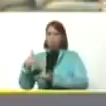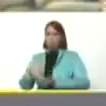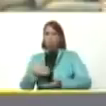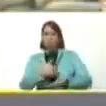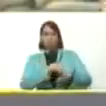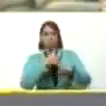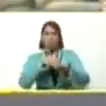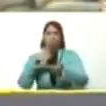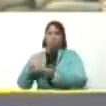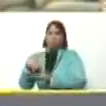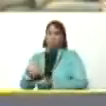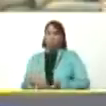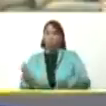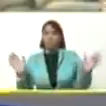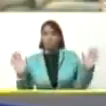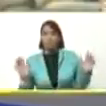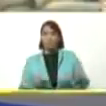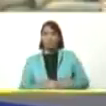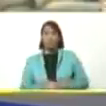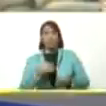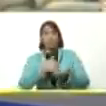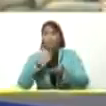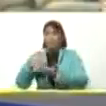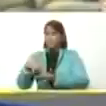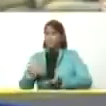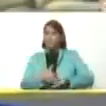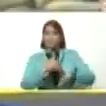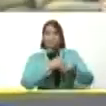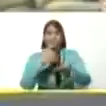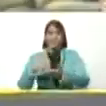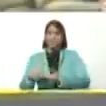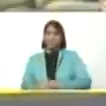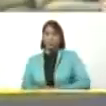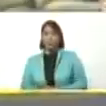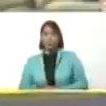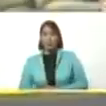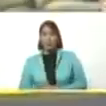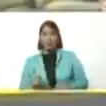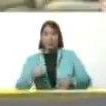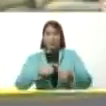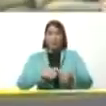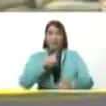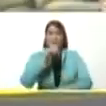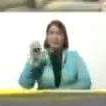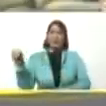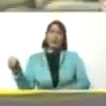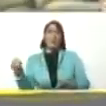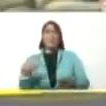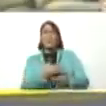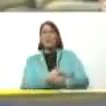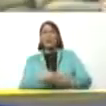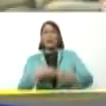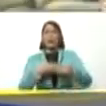gastos, gastar la chequera, gastarla. Entraban 100 millones de dólares, se gastaban 120.